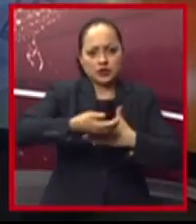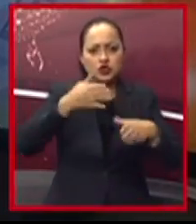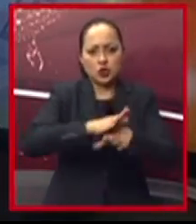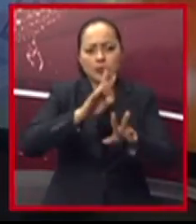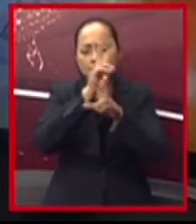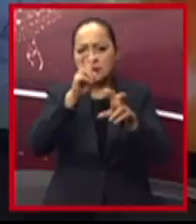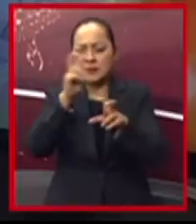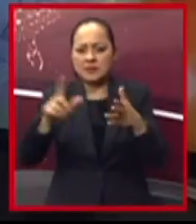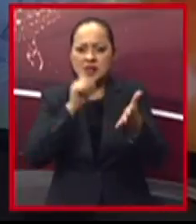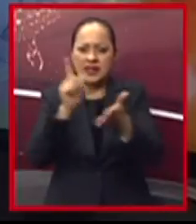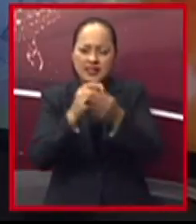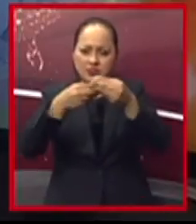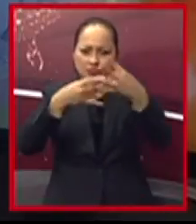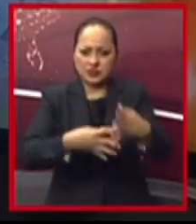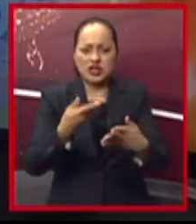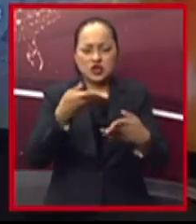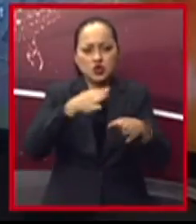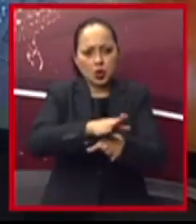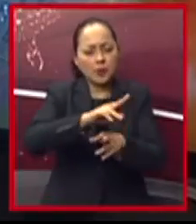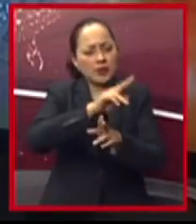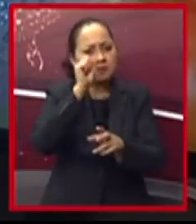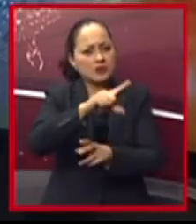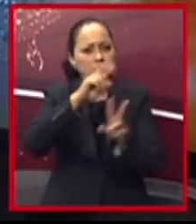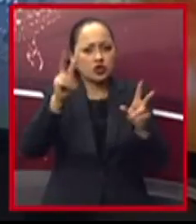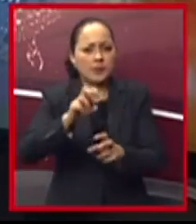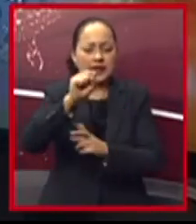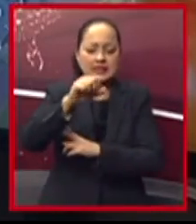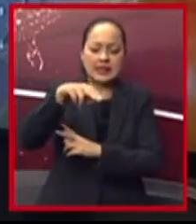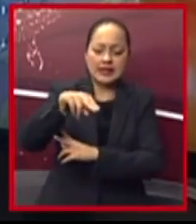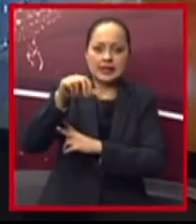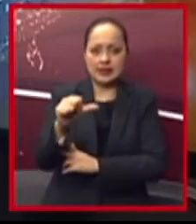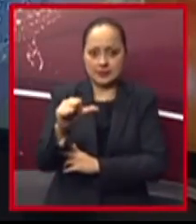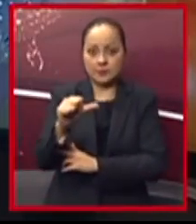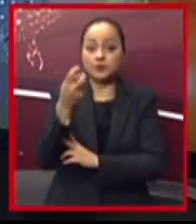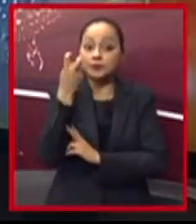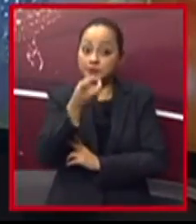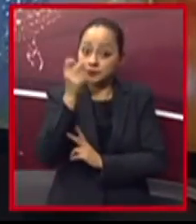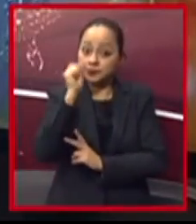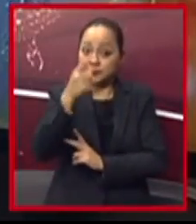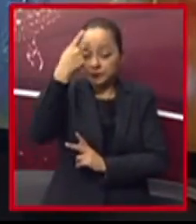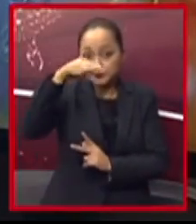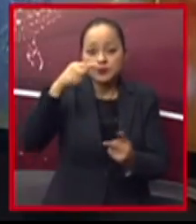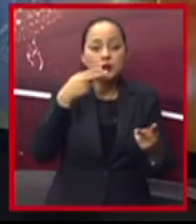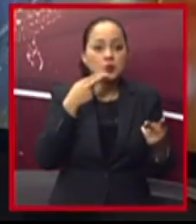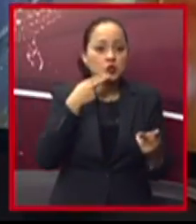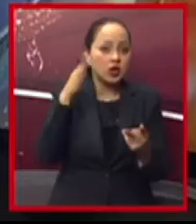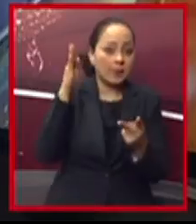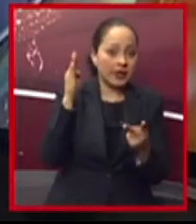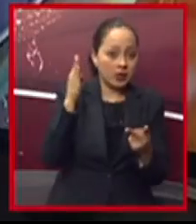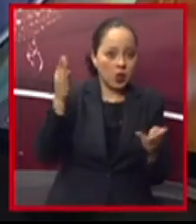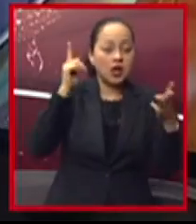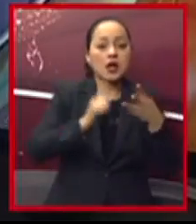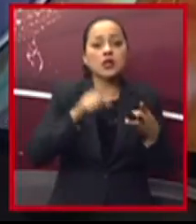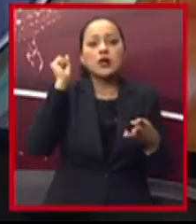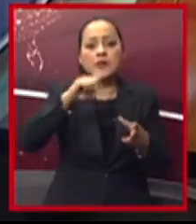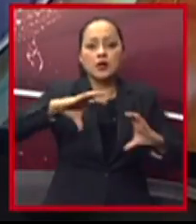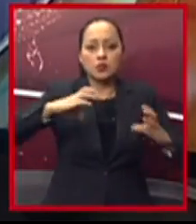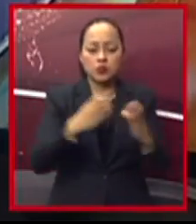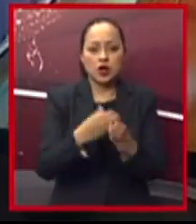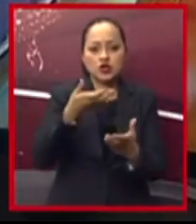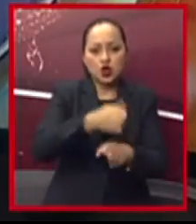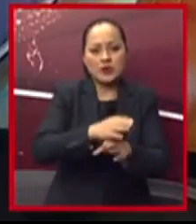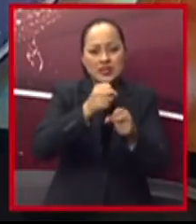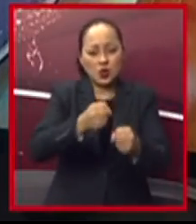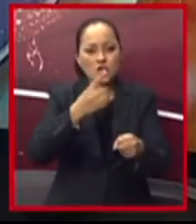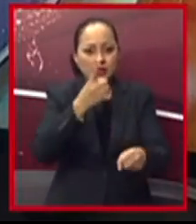proyectos legislativos en materia de legislación secundaria del Sistema Nacional Anticorrupción, uso medicinal de la marihuana y mando mixto en